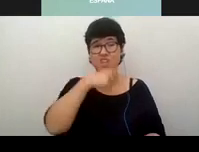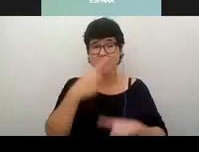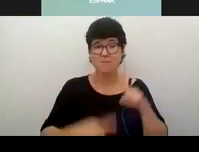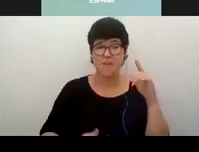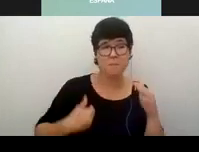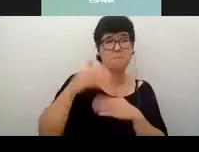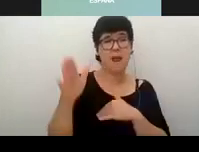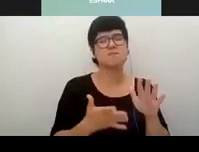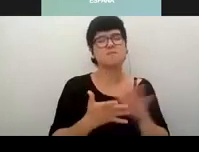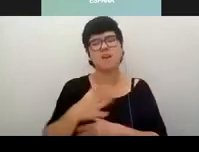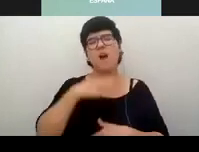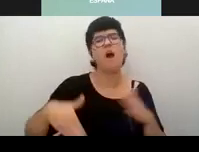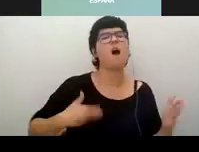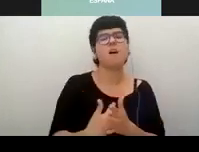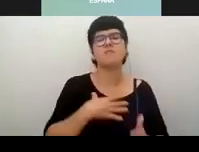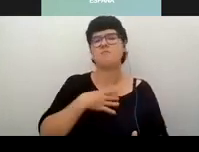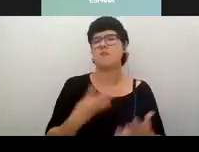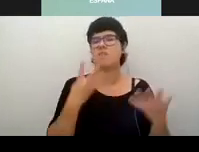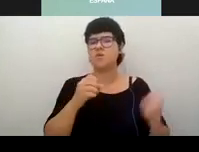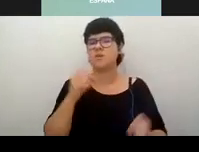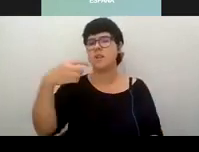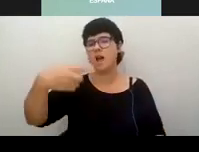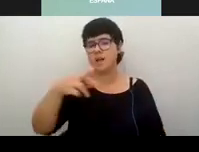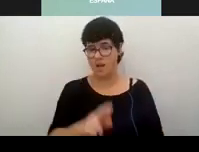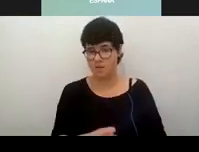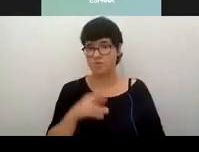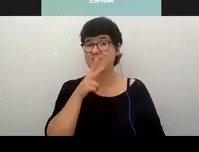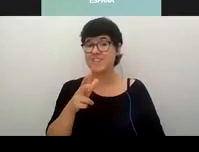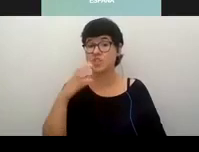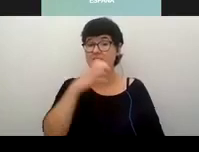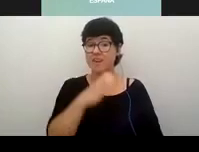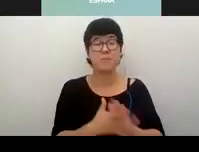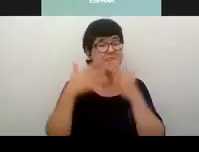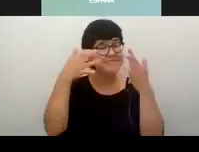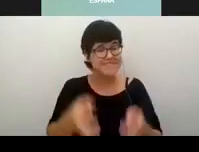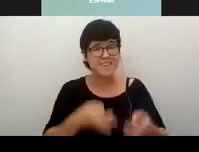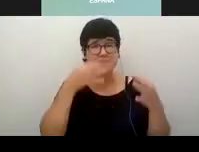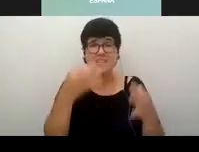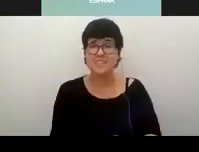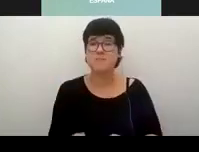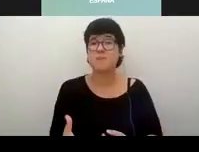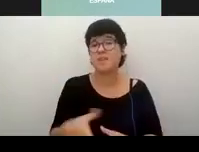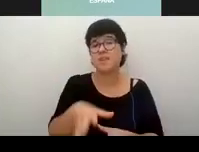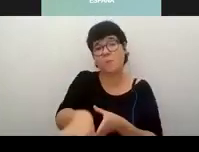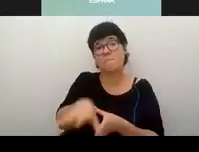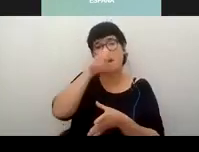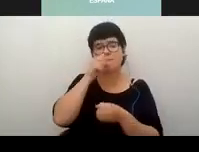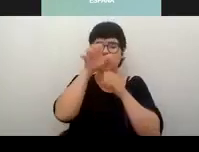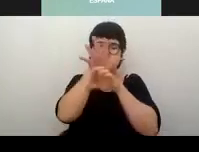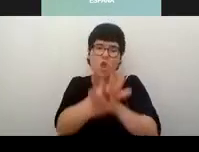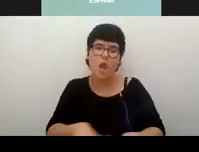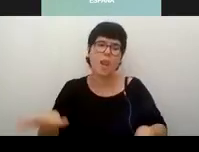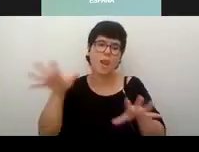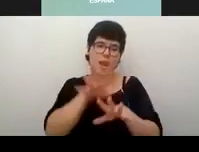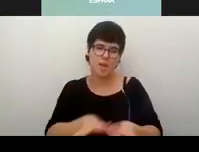90 gramos de hidratos de carbono. Siempre de absorción lenta. No os metáis 90 gramos, bueno, huelga decir que no deberíamos